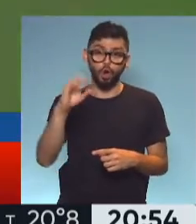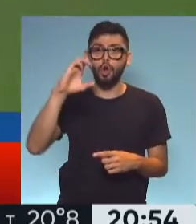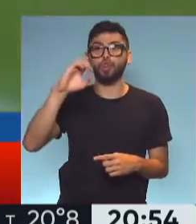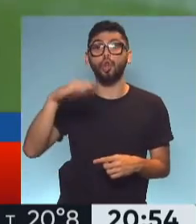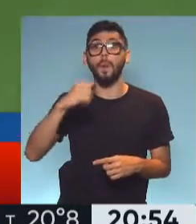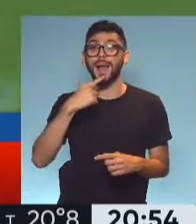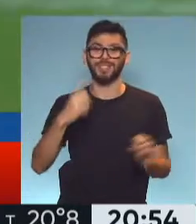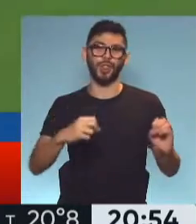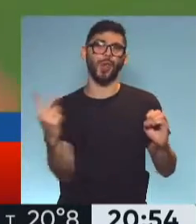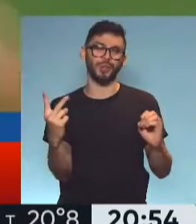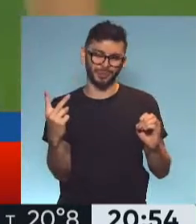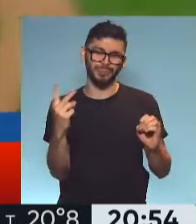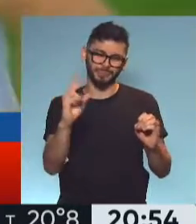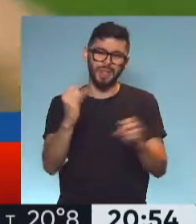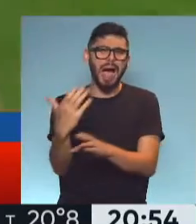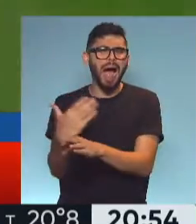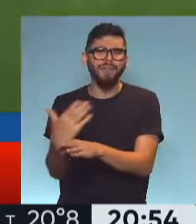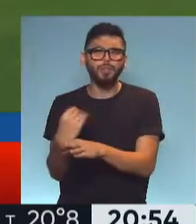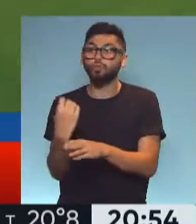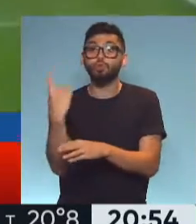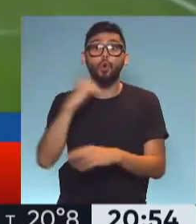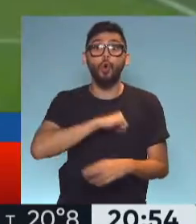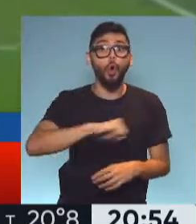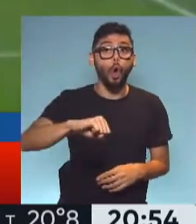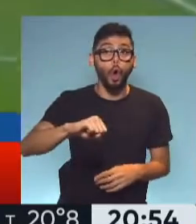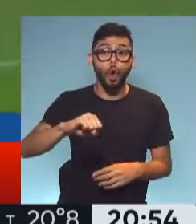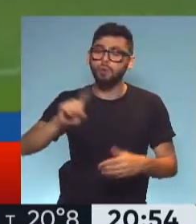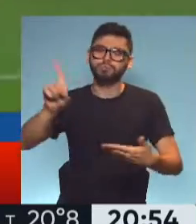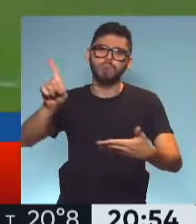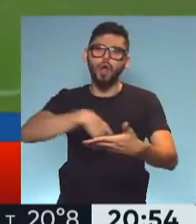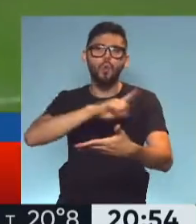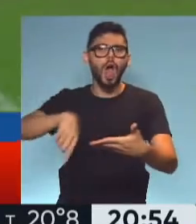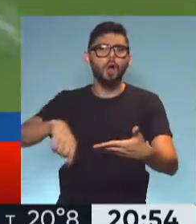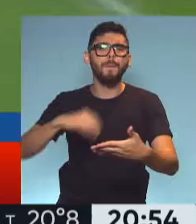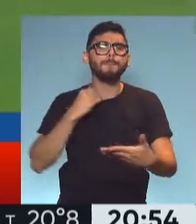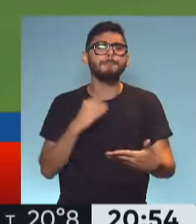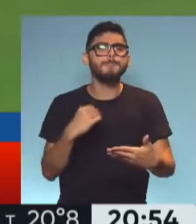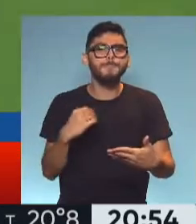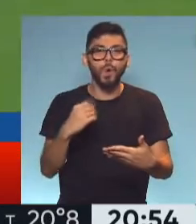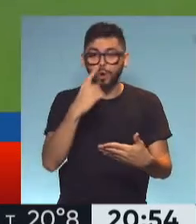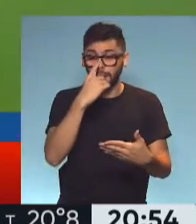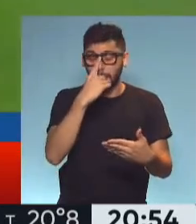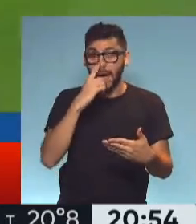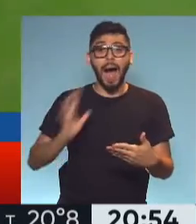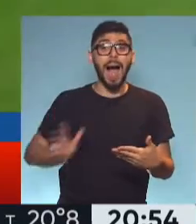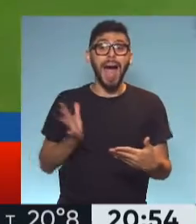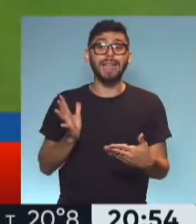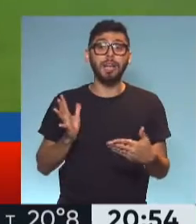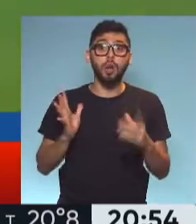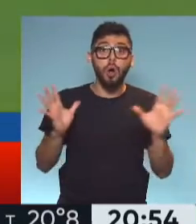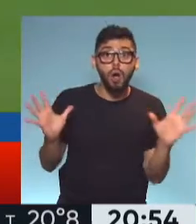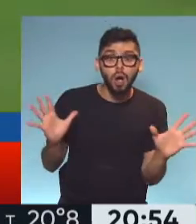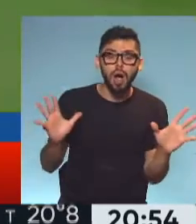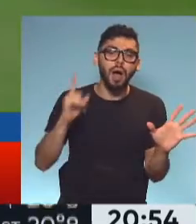cerraba el 2 a 0 que fue un gol anulado por obstaculizar la visión del arquero y